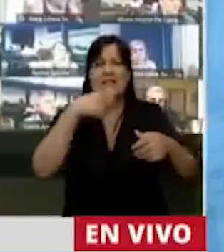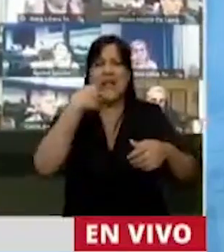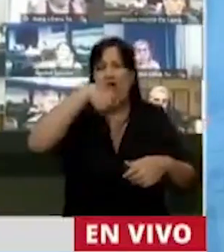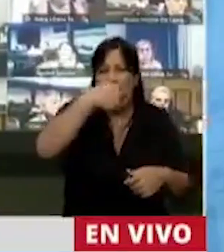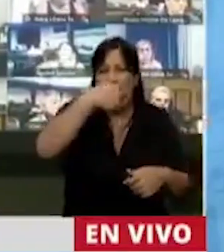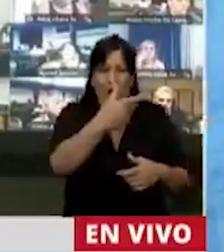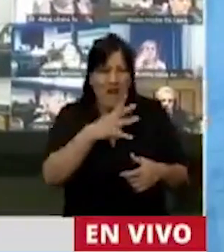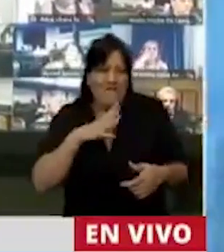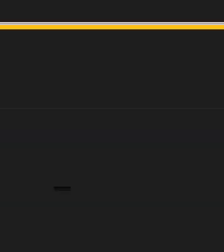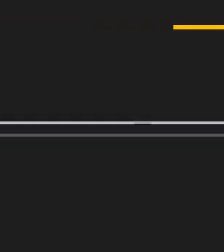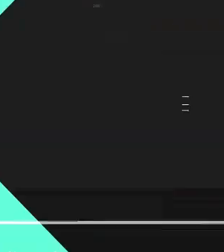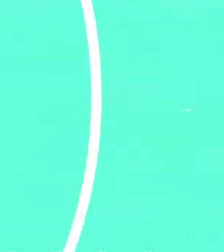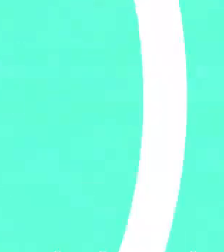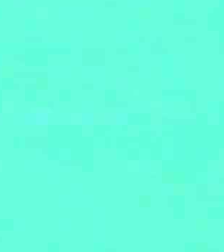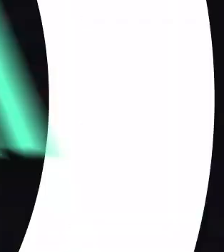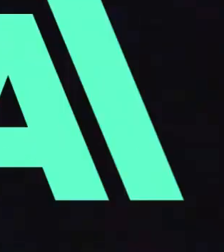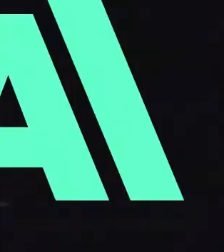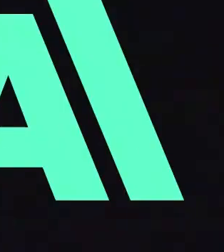de sensibilidad para con tantos.